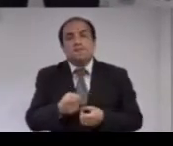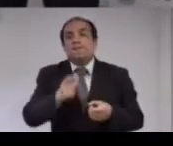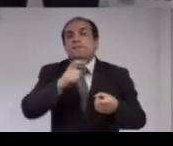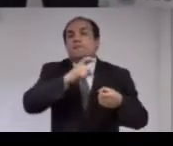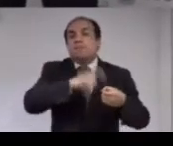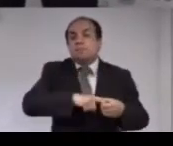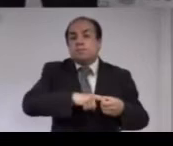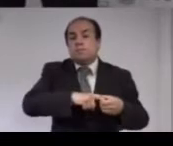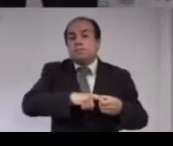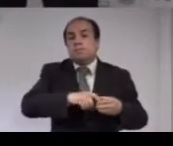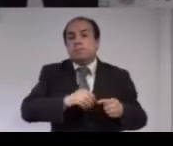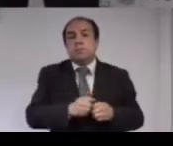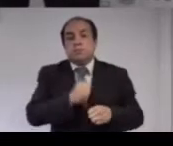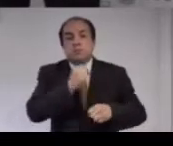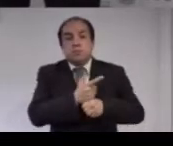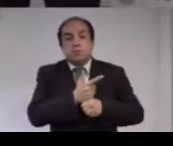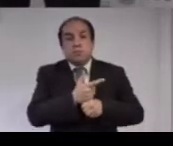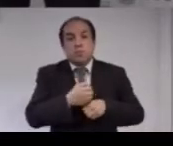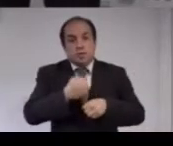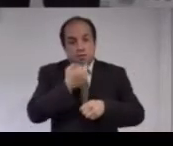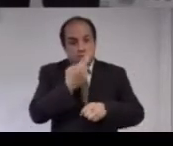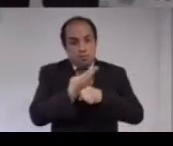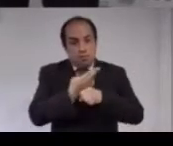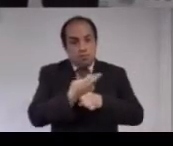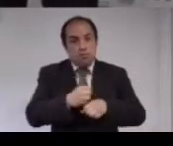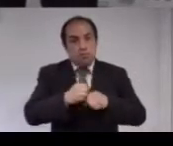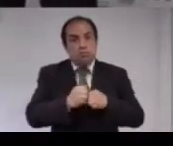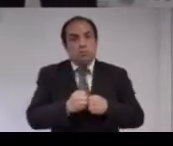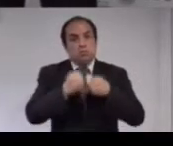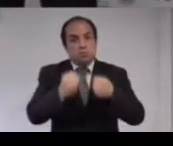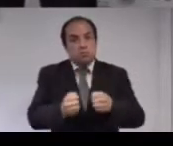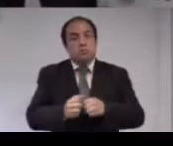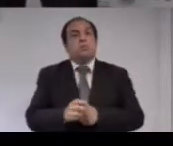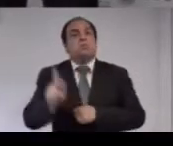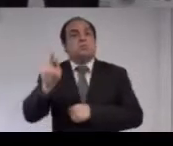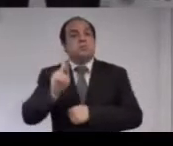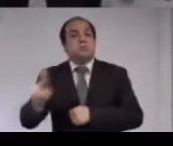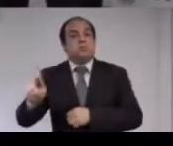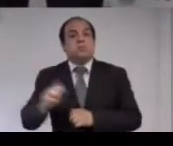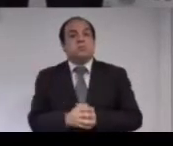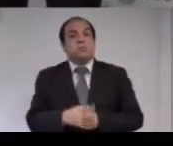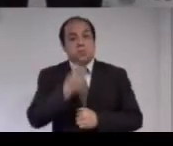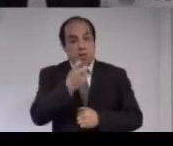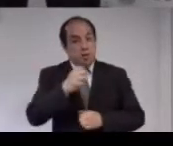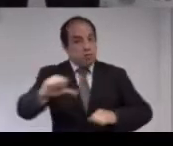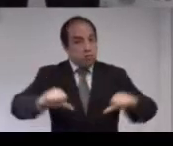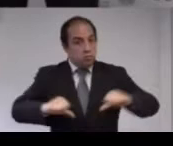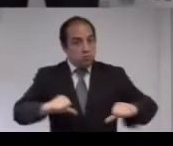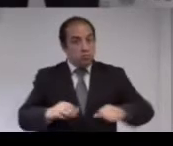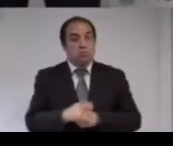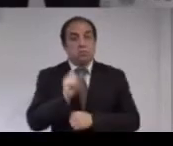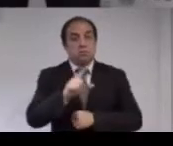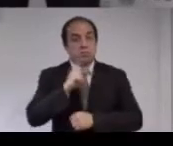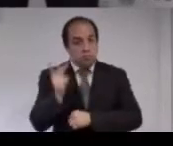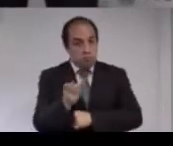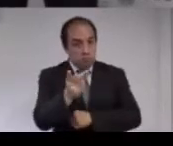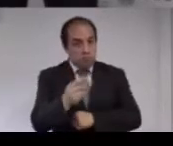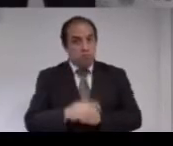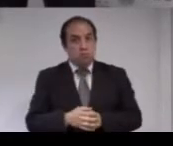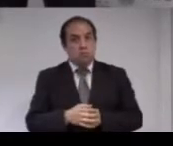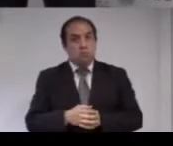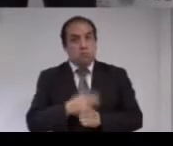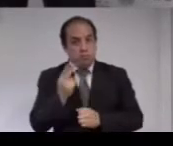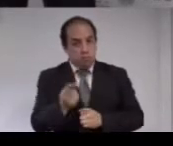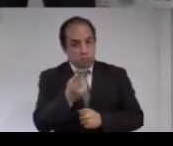infiltrados identificó la Secretaría de Seguridad Ciudadana en estos hechos y también preguntarle a usted